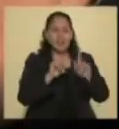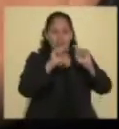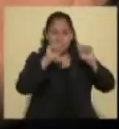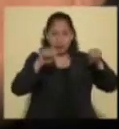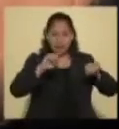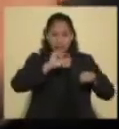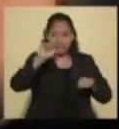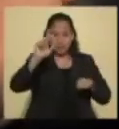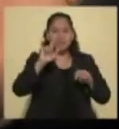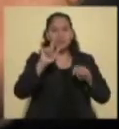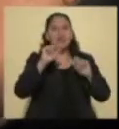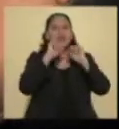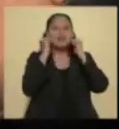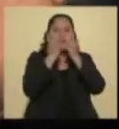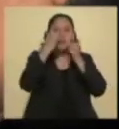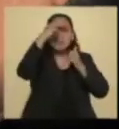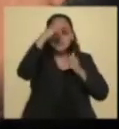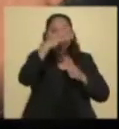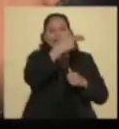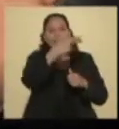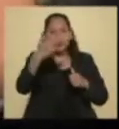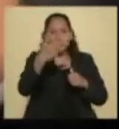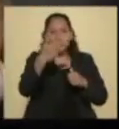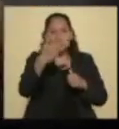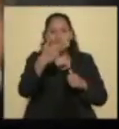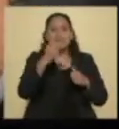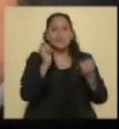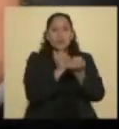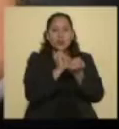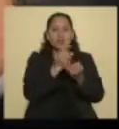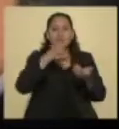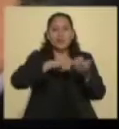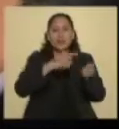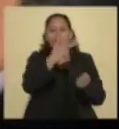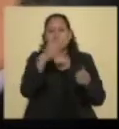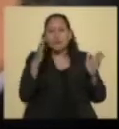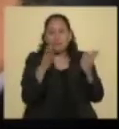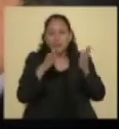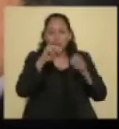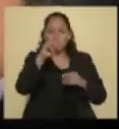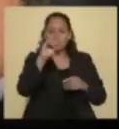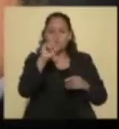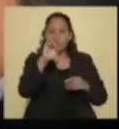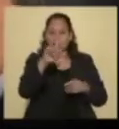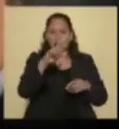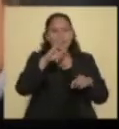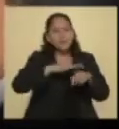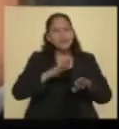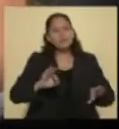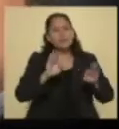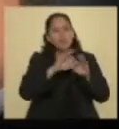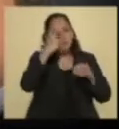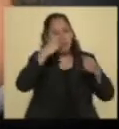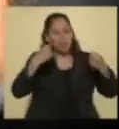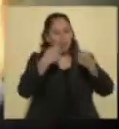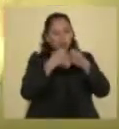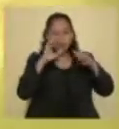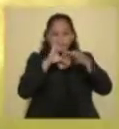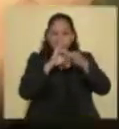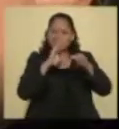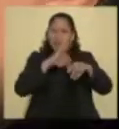profesional fue, la Asociación Mexicana de Hoteles y Moteles como herramienta fundamental para la consolidación del